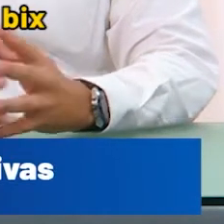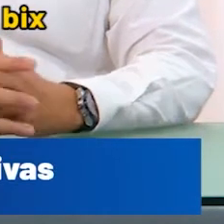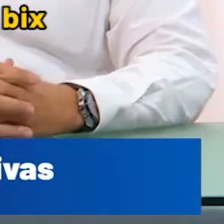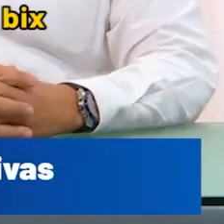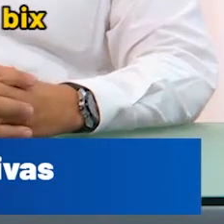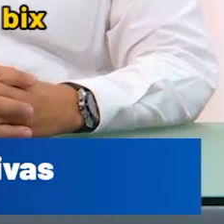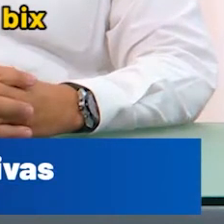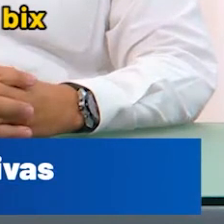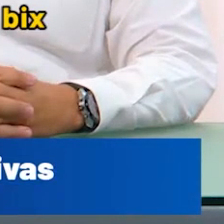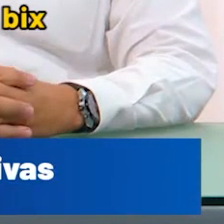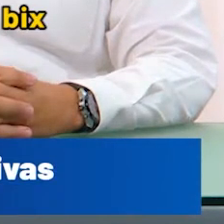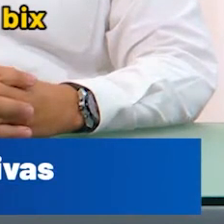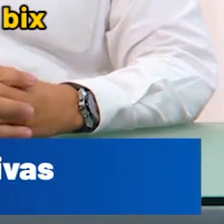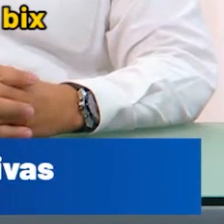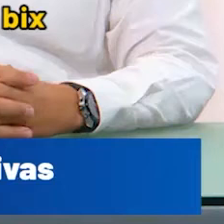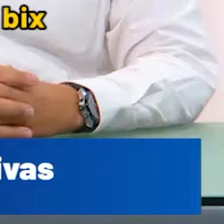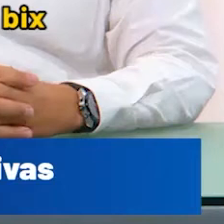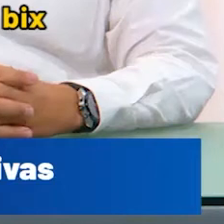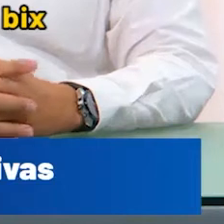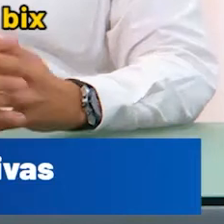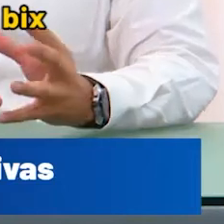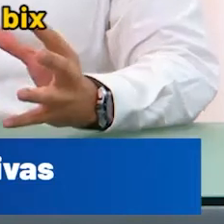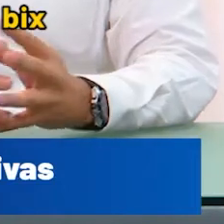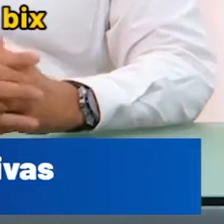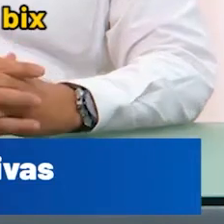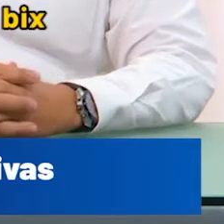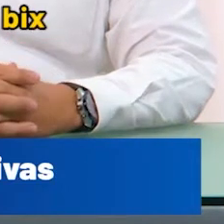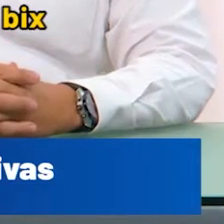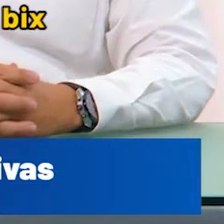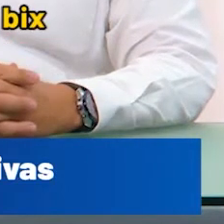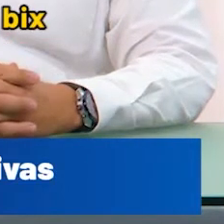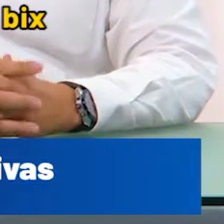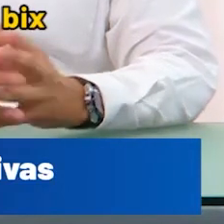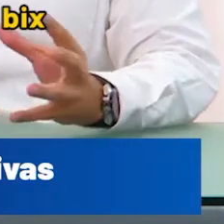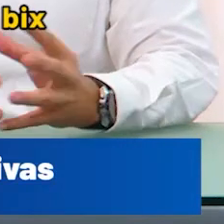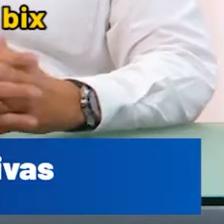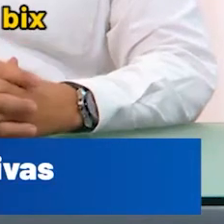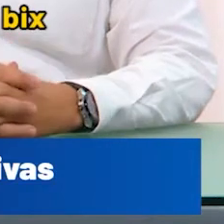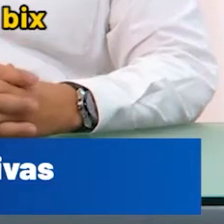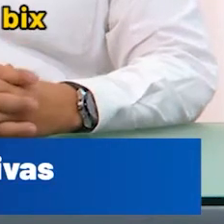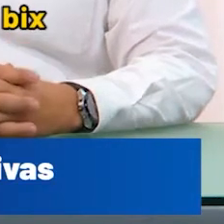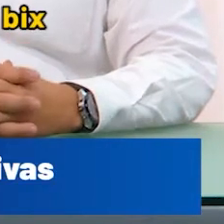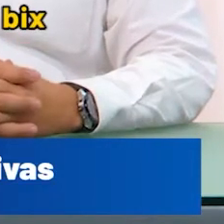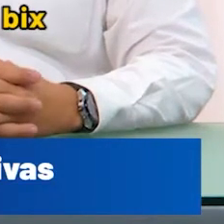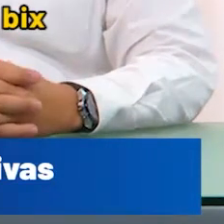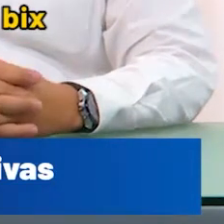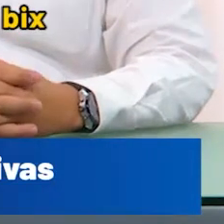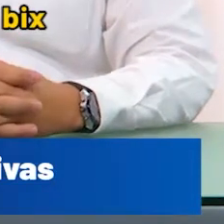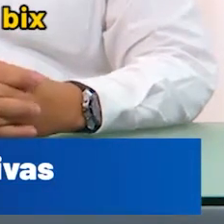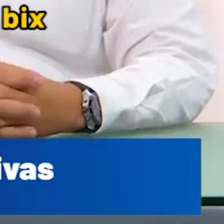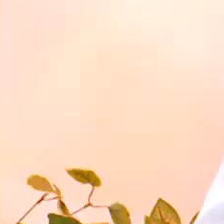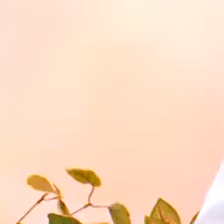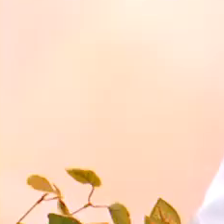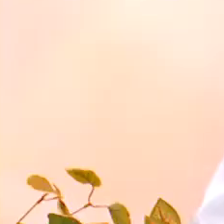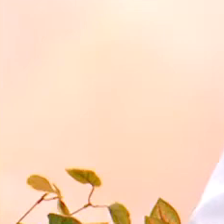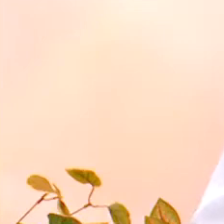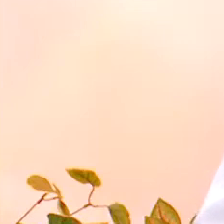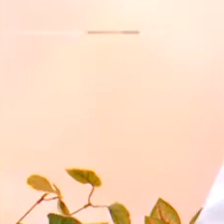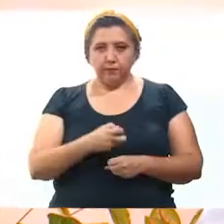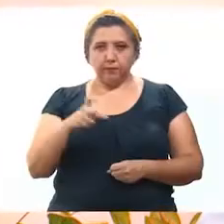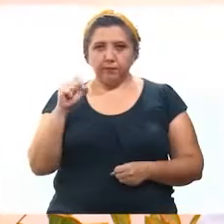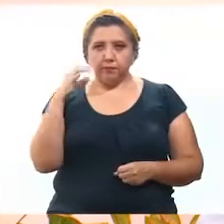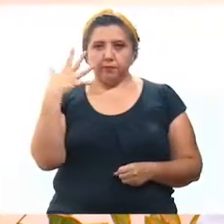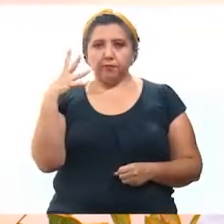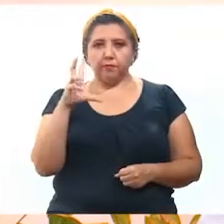Buenas tardes. A continuación daremos a conocer el comportamiento del COVID-19 en el estado de Yucatán. Doctor Isaac. Gracias, secretario.